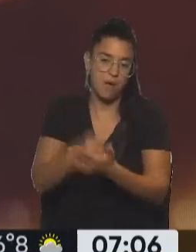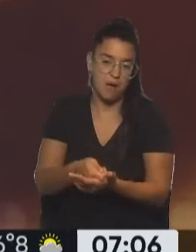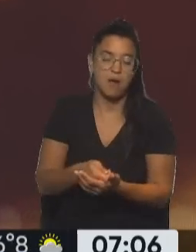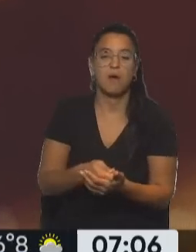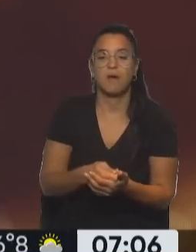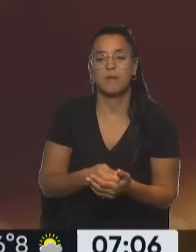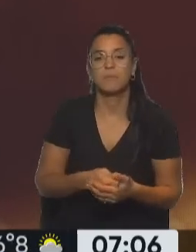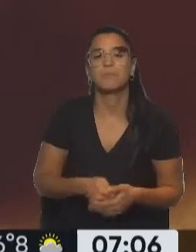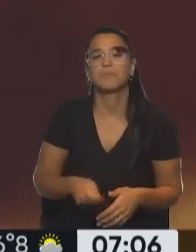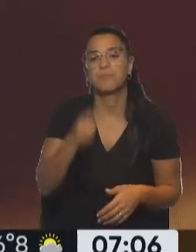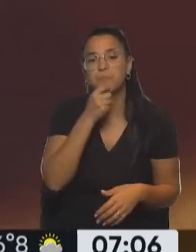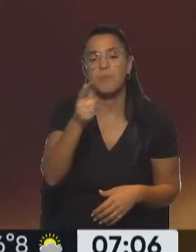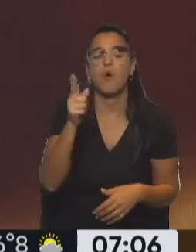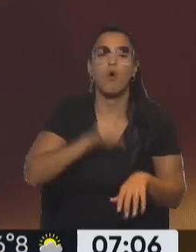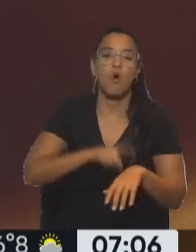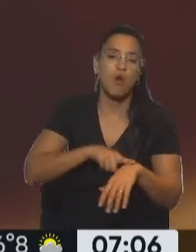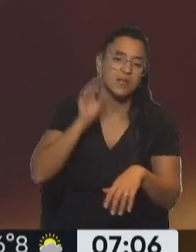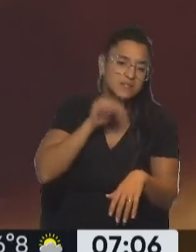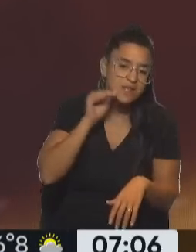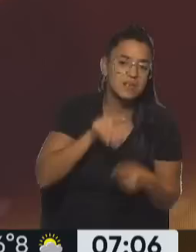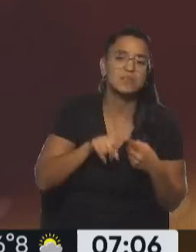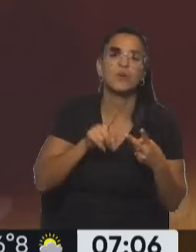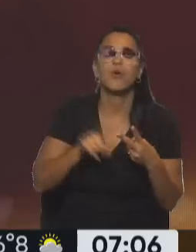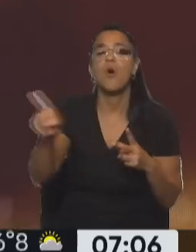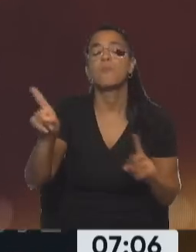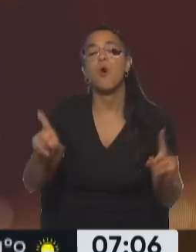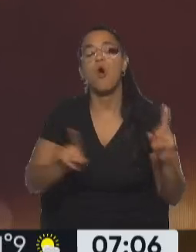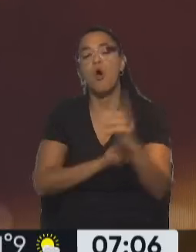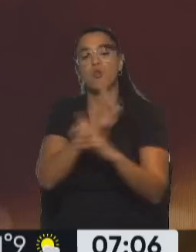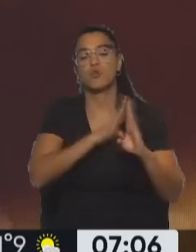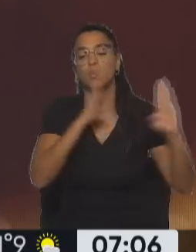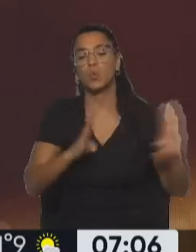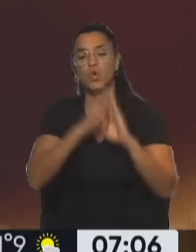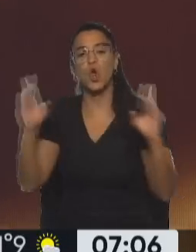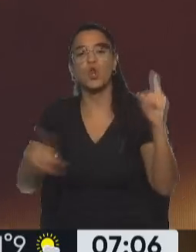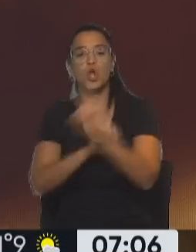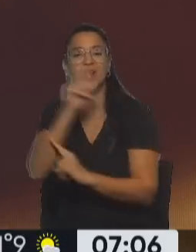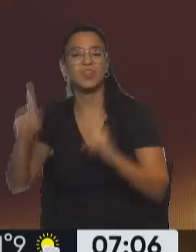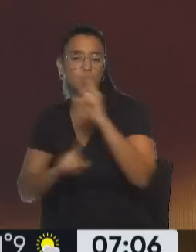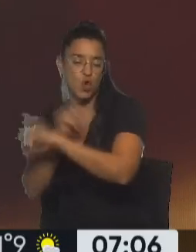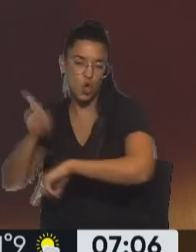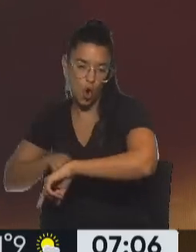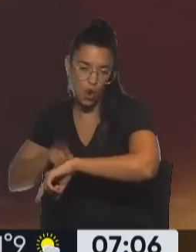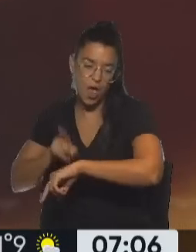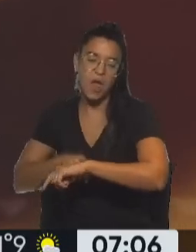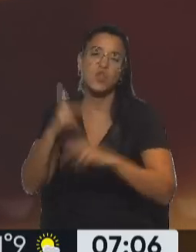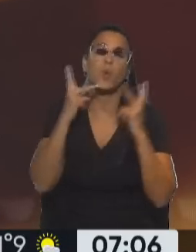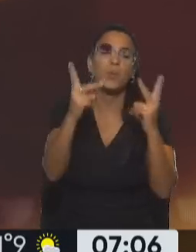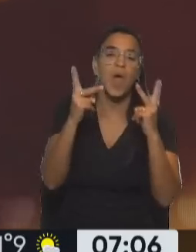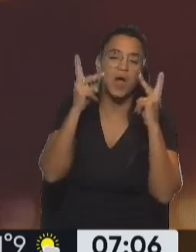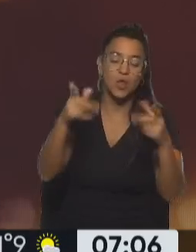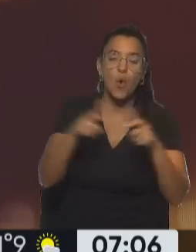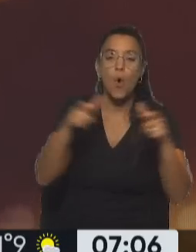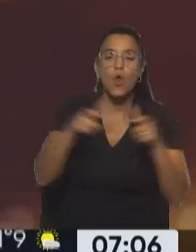nombrar, ¿no es cierto? Decíamos horas extras, adicionales por turno rotatorio, movilidad, viáticos y otras compensaciones, y bonos